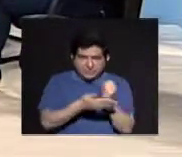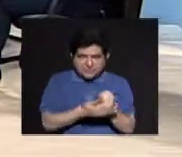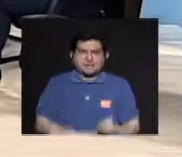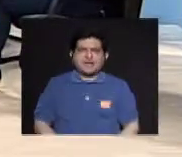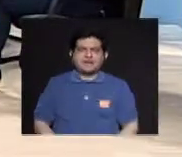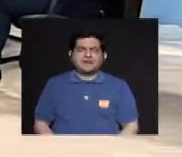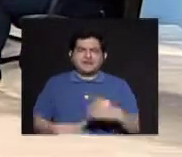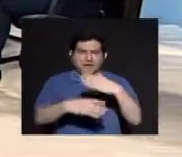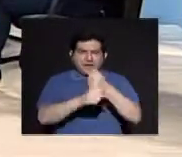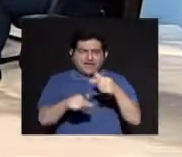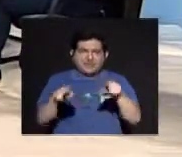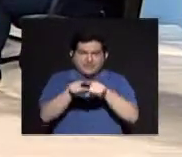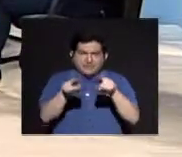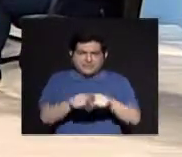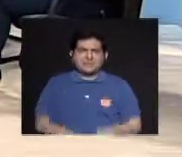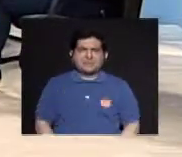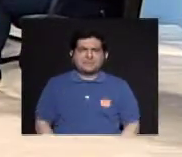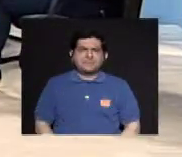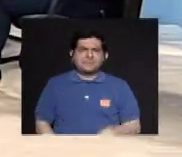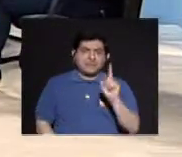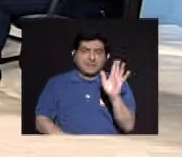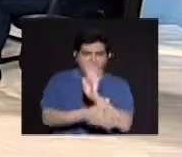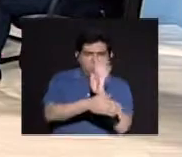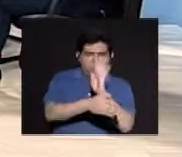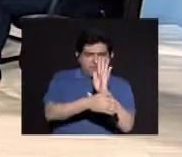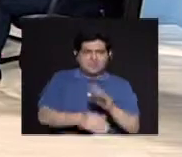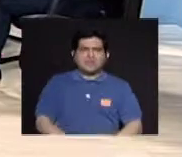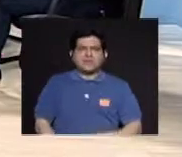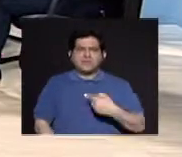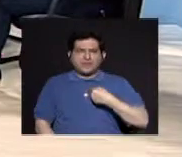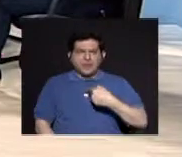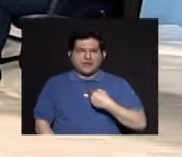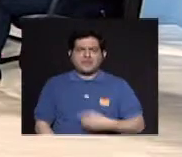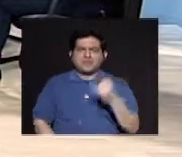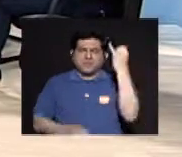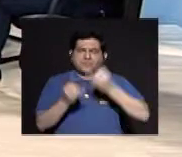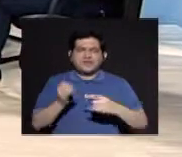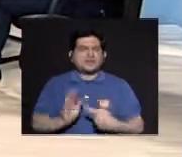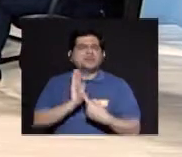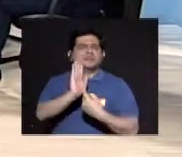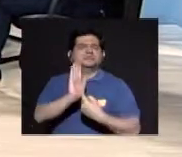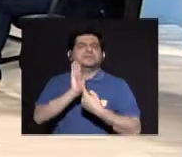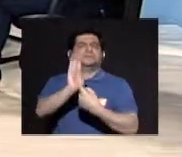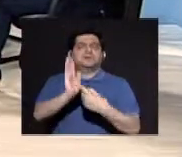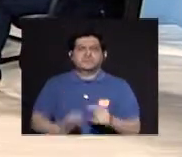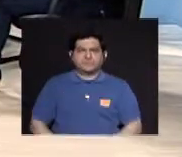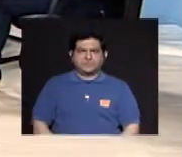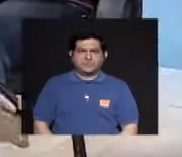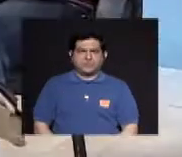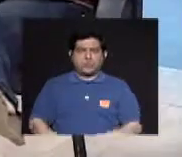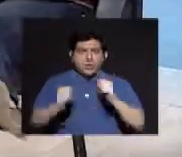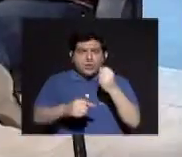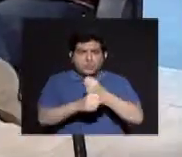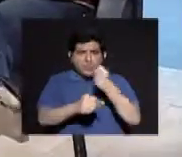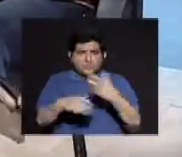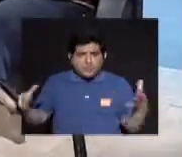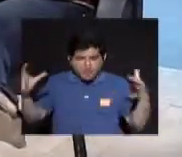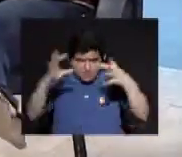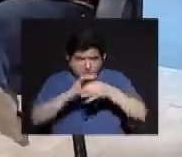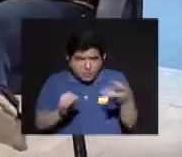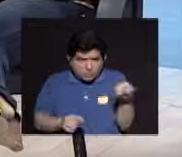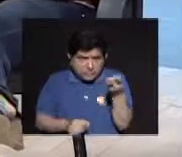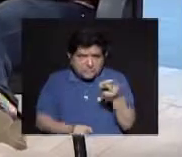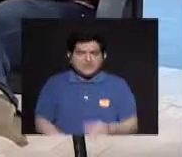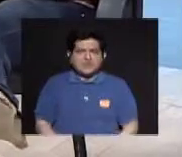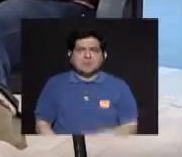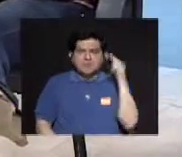arte de Blade Runner. Entonces eso fue como lo que lo terminó de vender así como... Bueno, y que además podían trabajar juntas, que estaban juntas, y